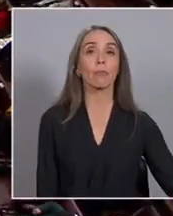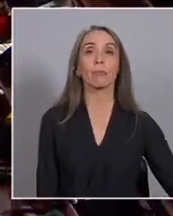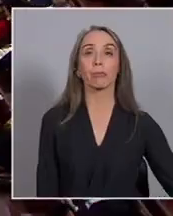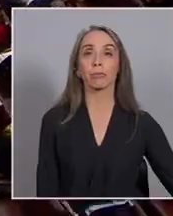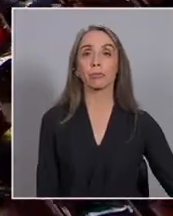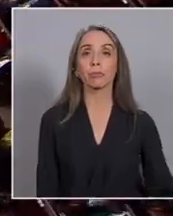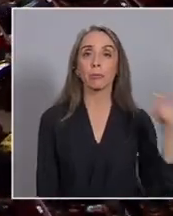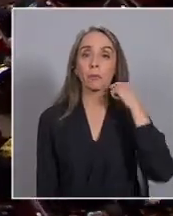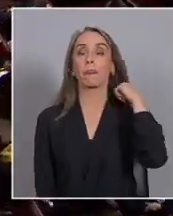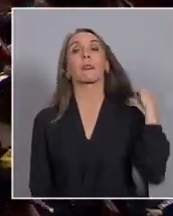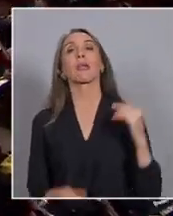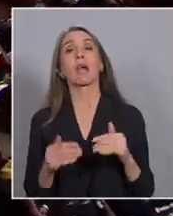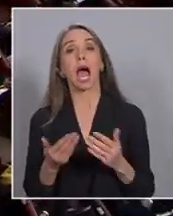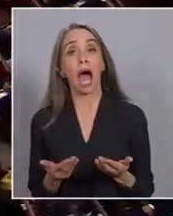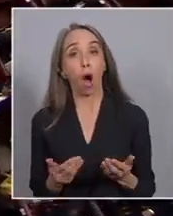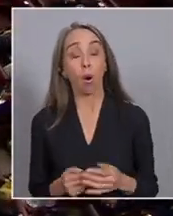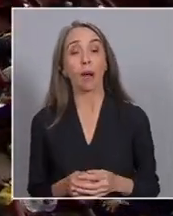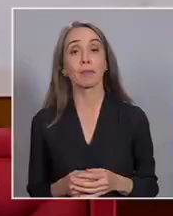Paso